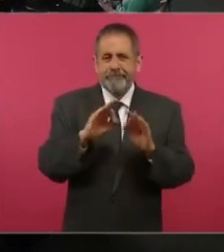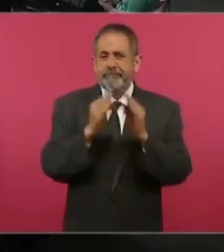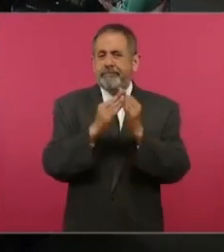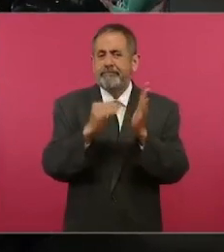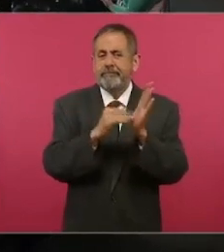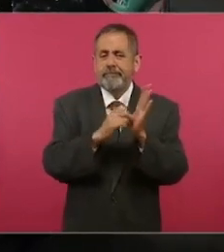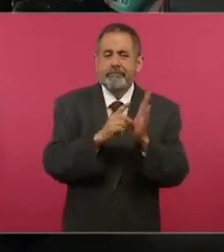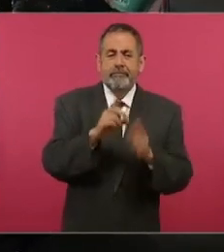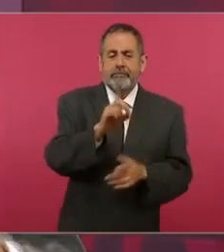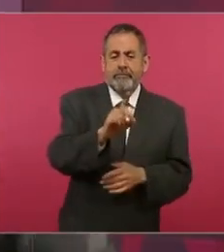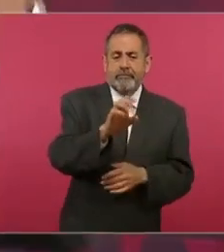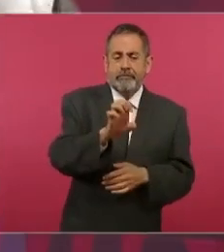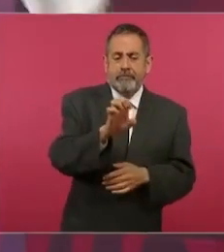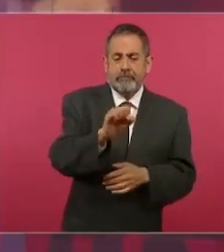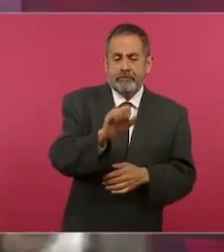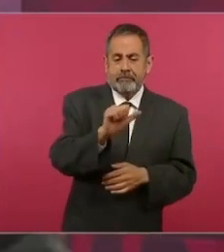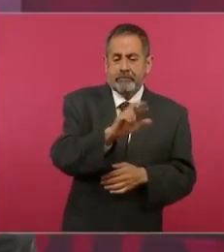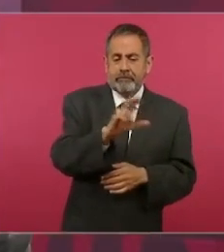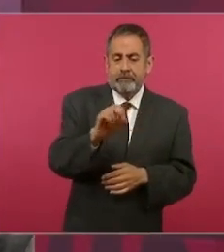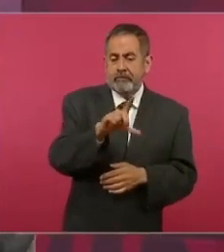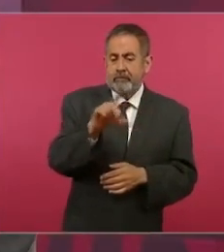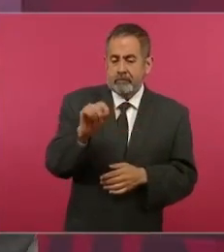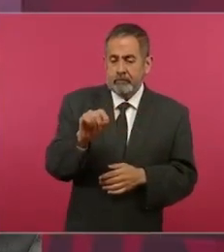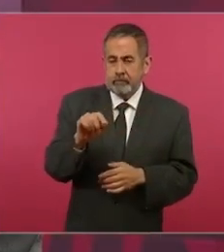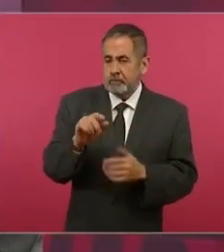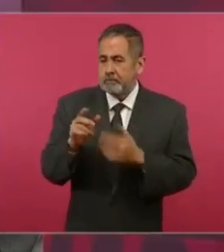se empieza a hablar de crecimiento.